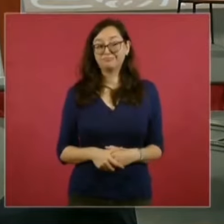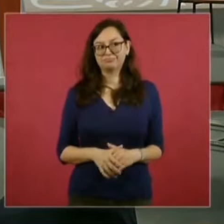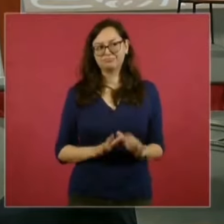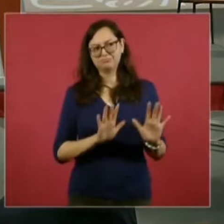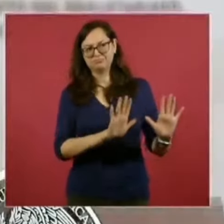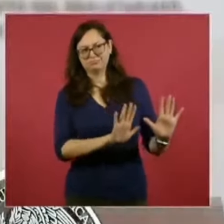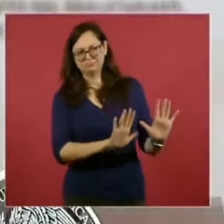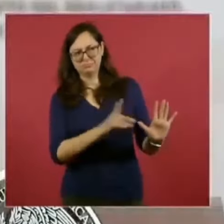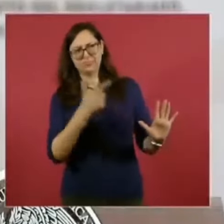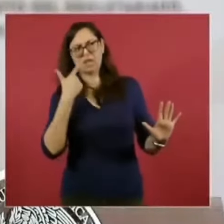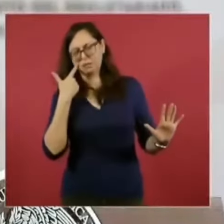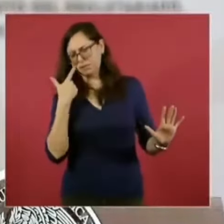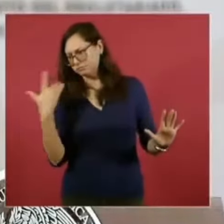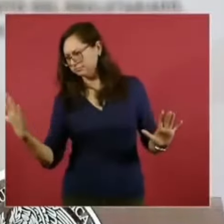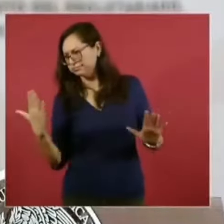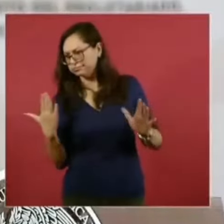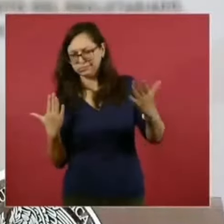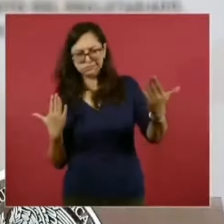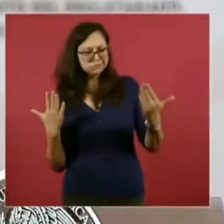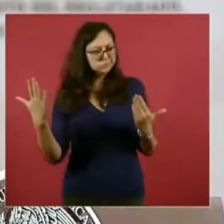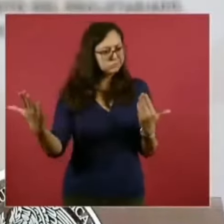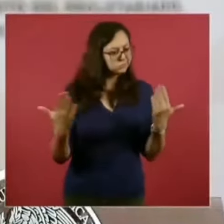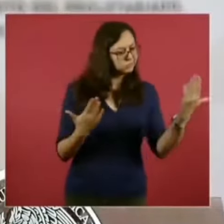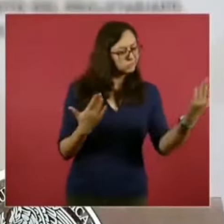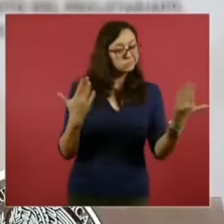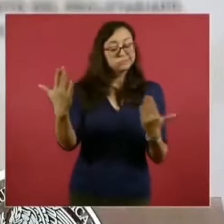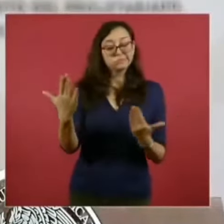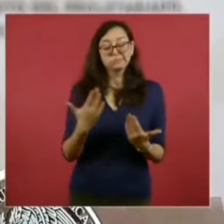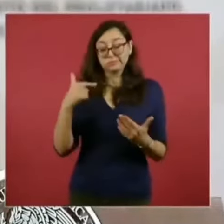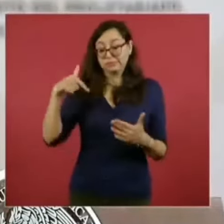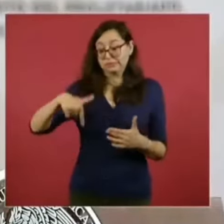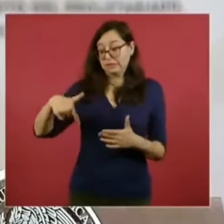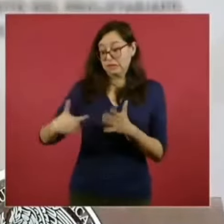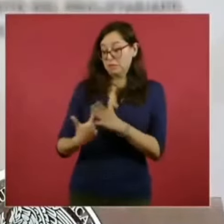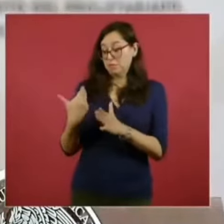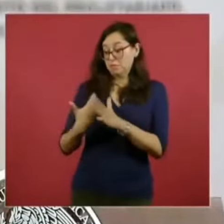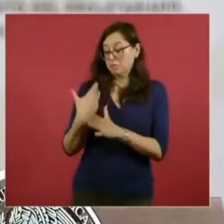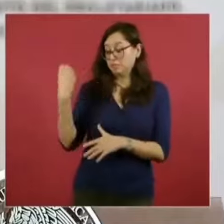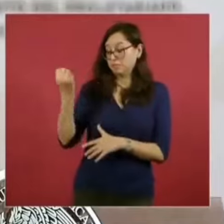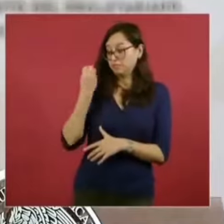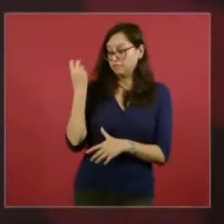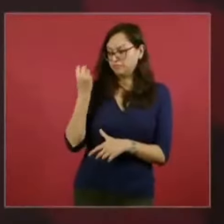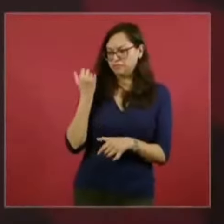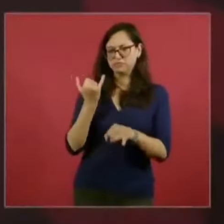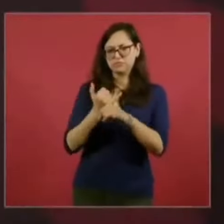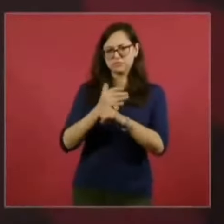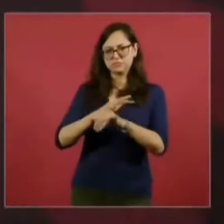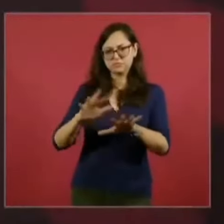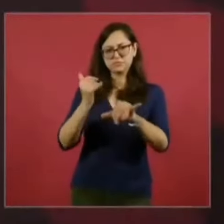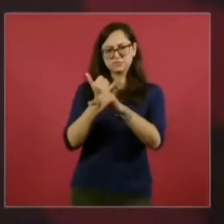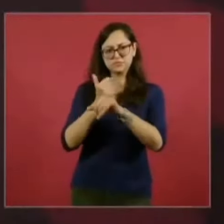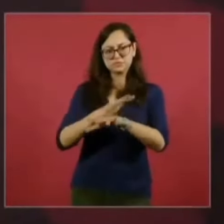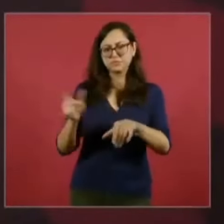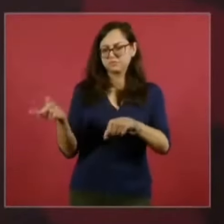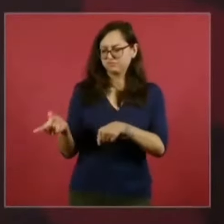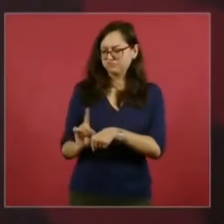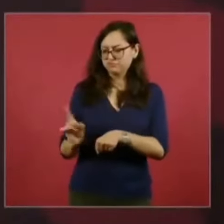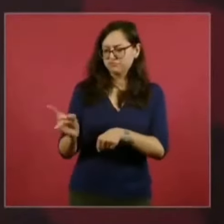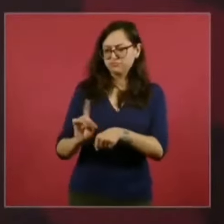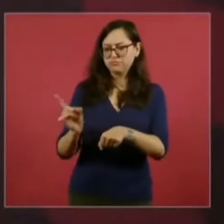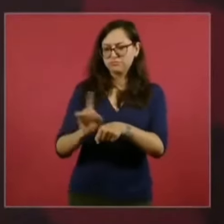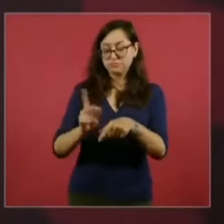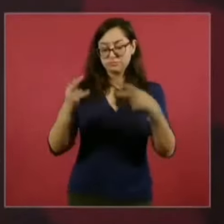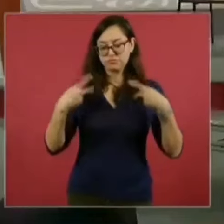la capacidad de diferenciar lo que es verdad de lo que es mentira y tomar decisiones a partir de eso. Sí, eso también